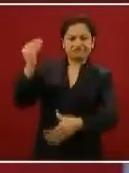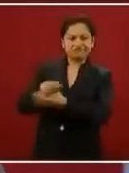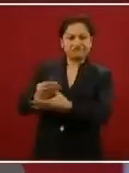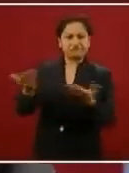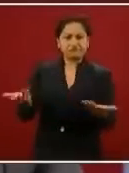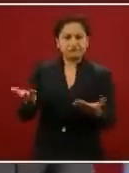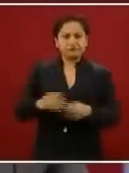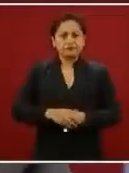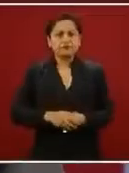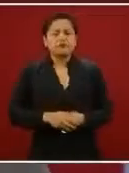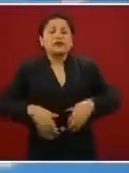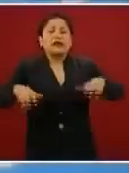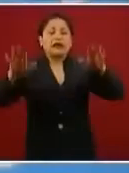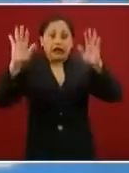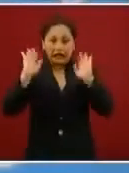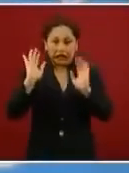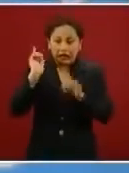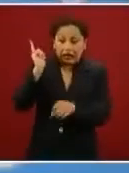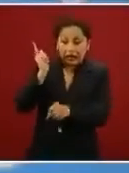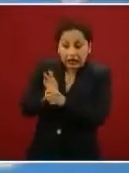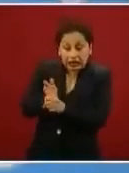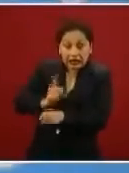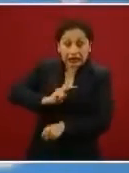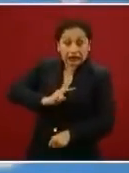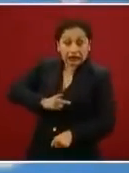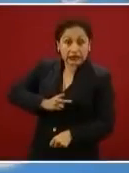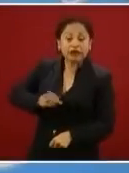Ah, si se detectara algún caso, se atiende.